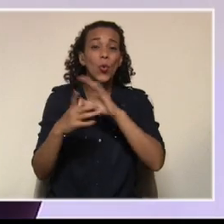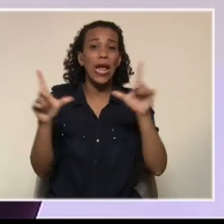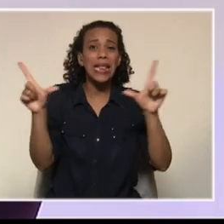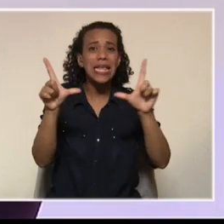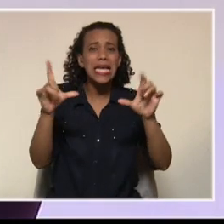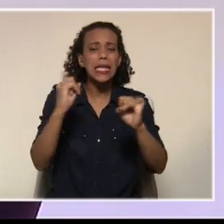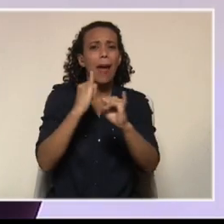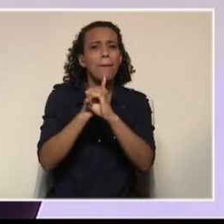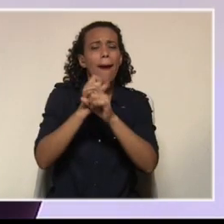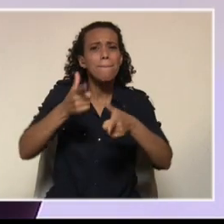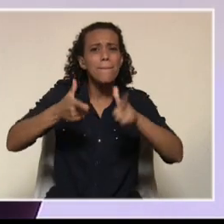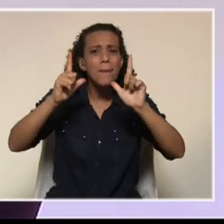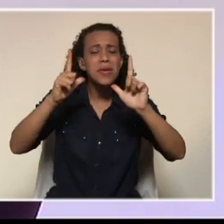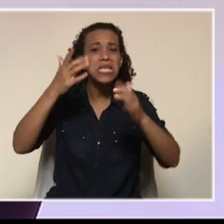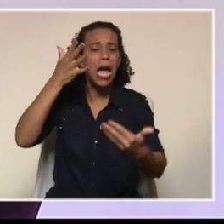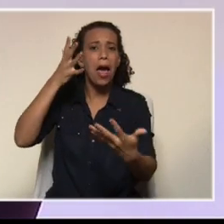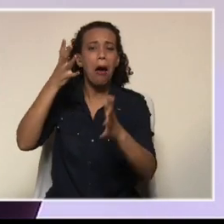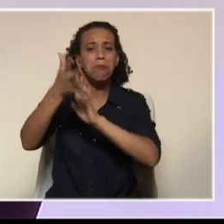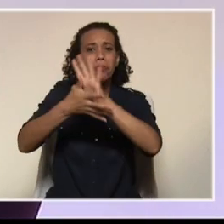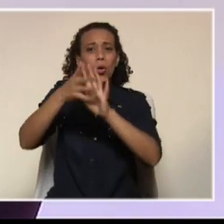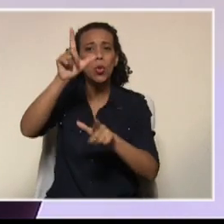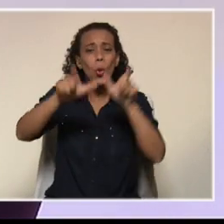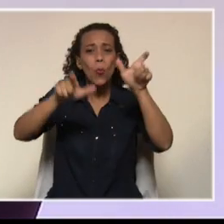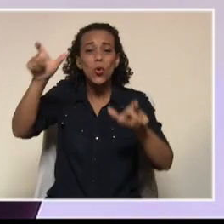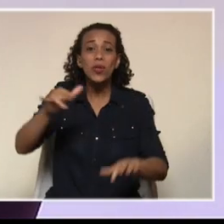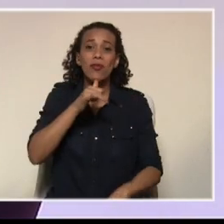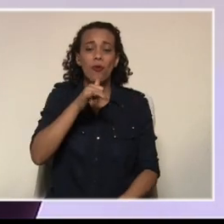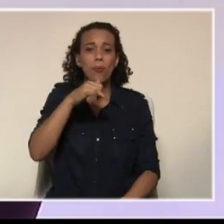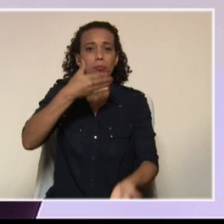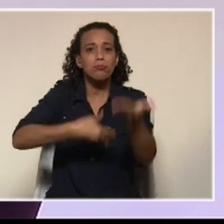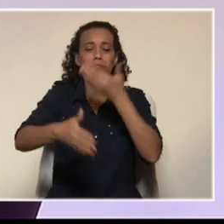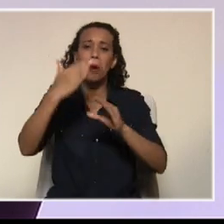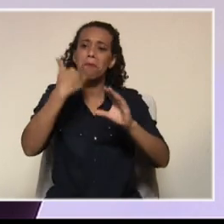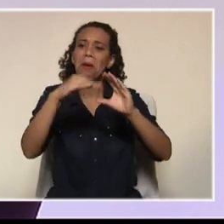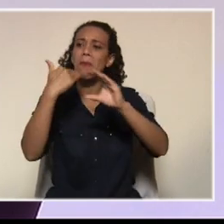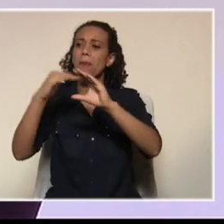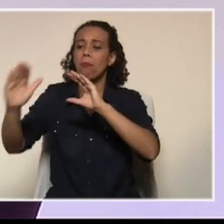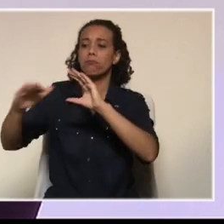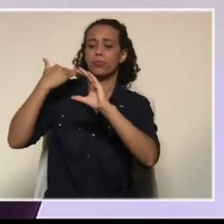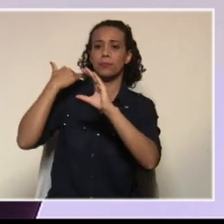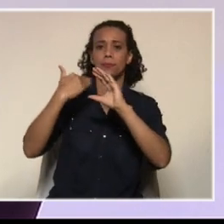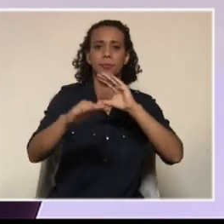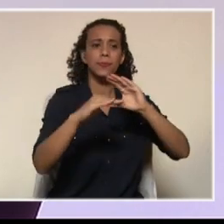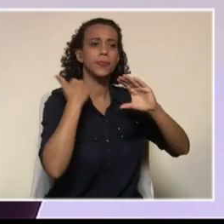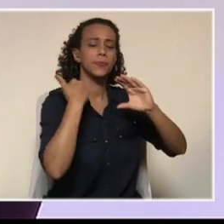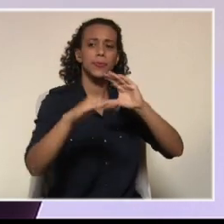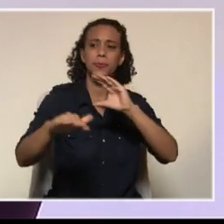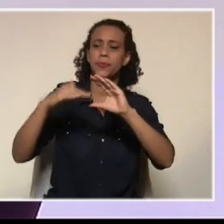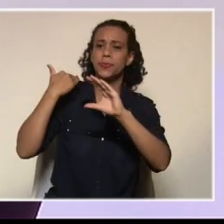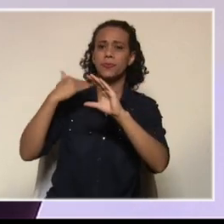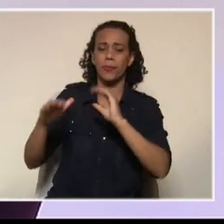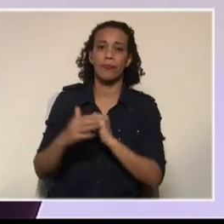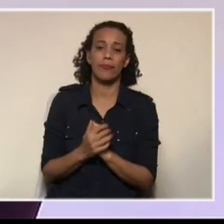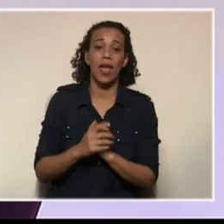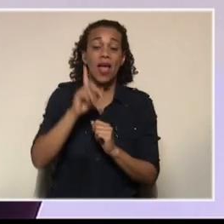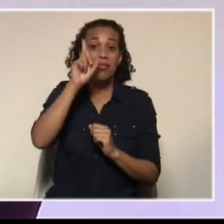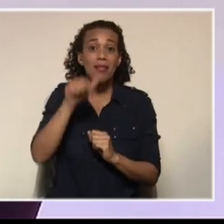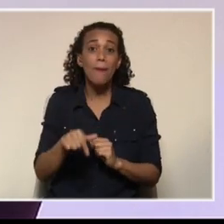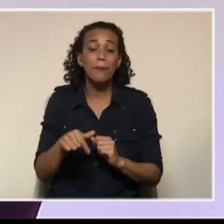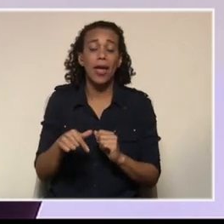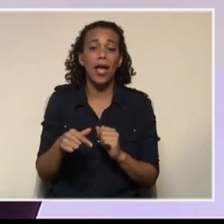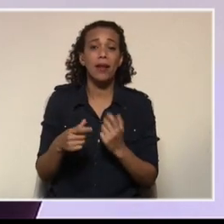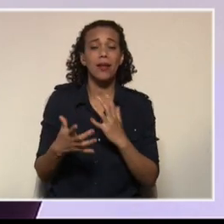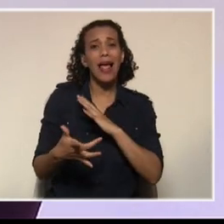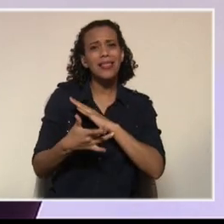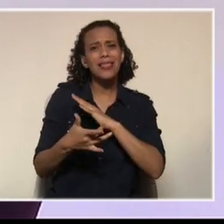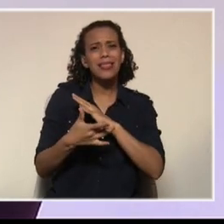digital que permite la interacción de la información para el proceso de enseñanza y aprendizaje. También tenemos lo que es la